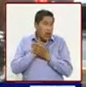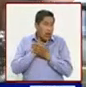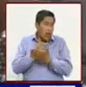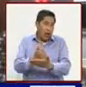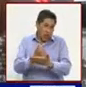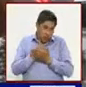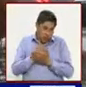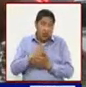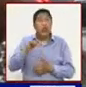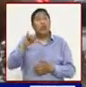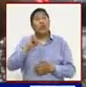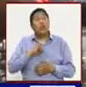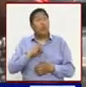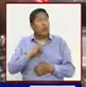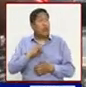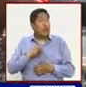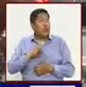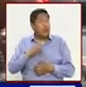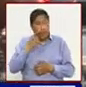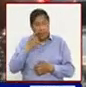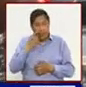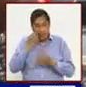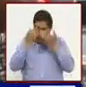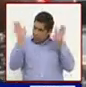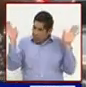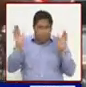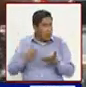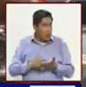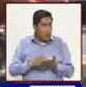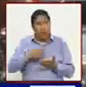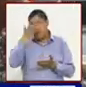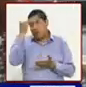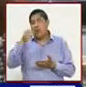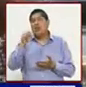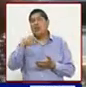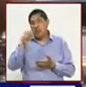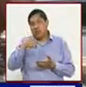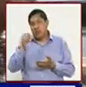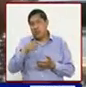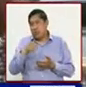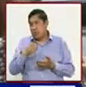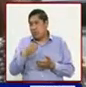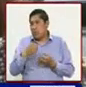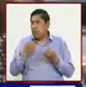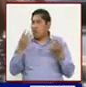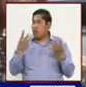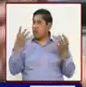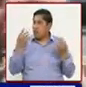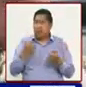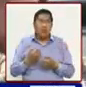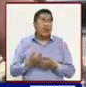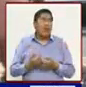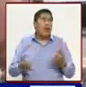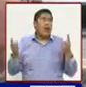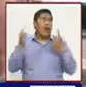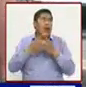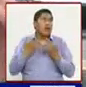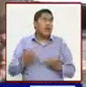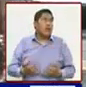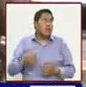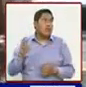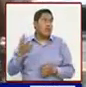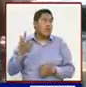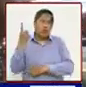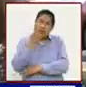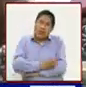Y yo me voy a abrirme a eso, porque sí, la suma se está haciendo alta. Hasta el día de hoy, que es el tercer día,